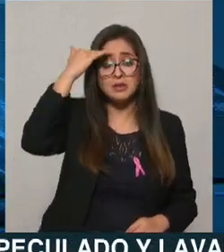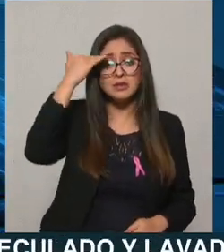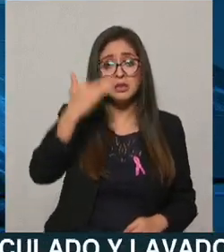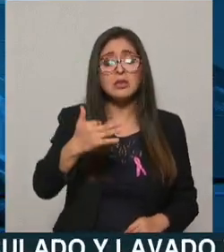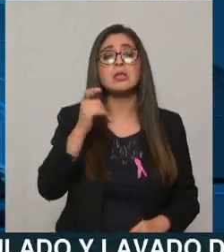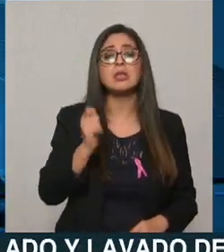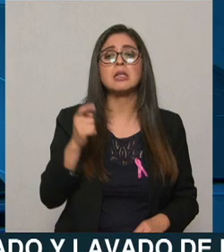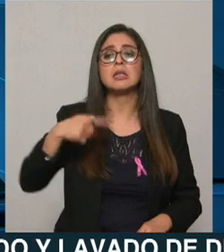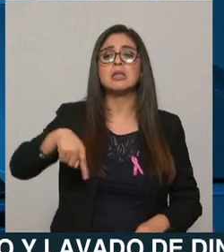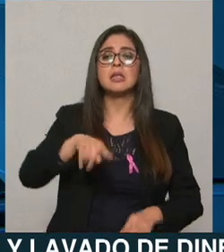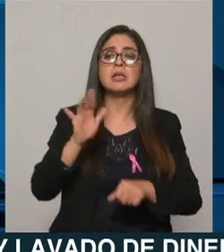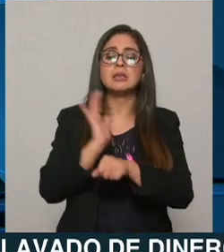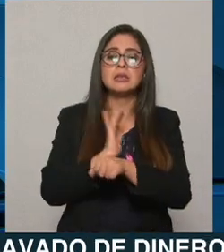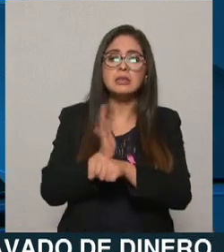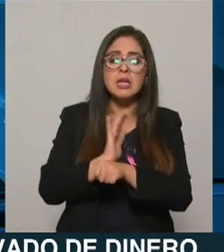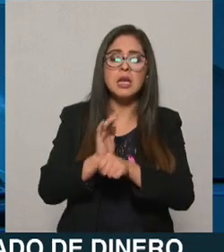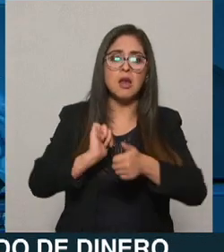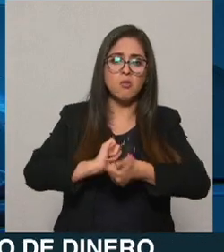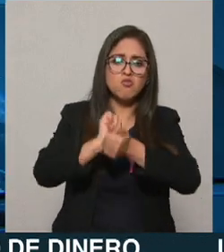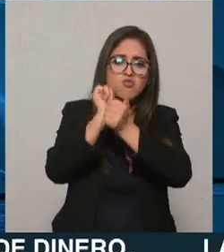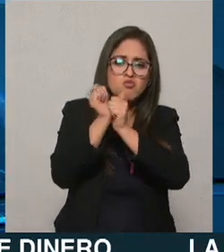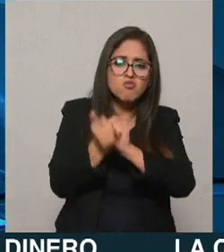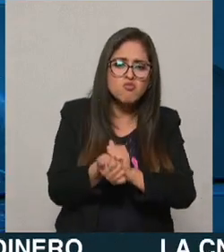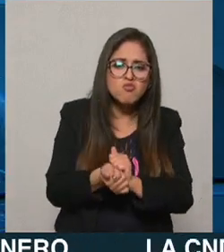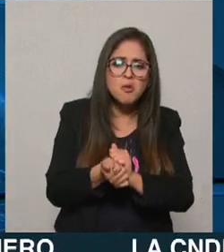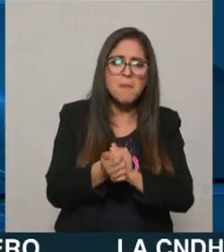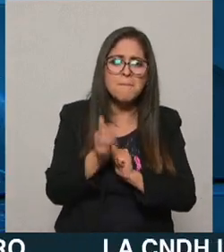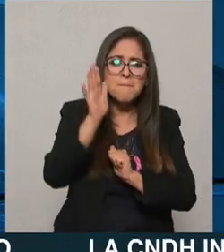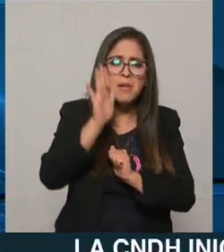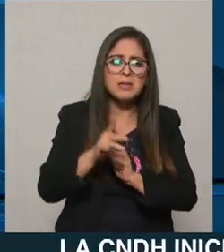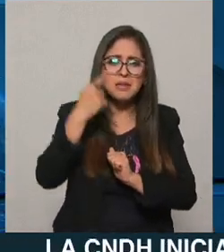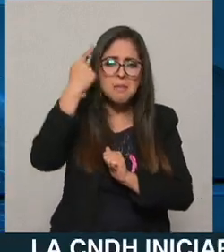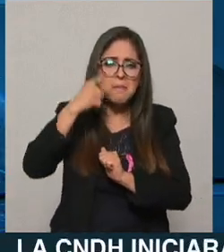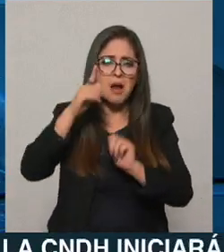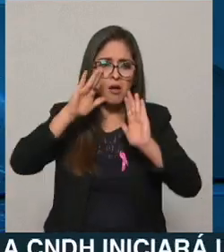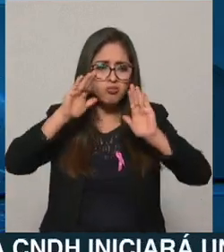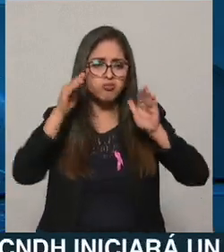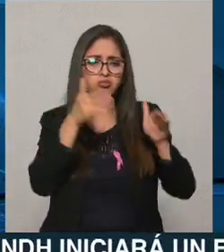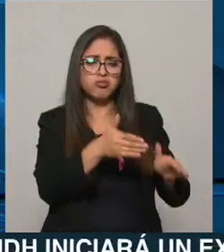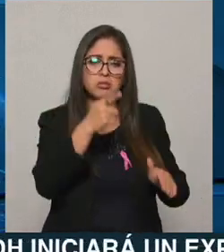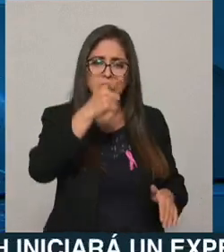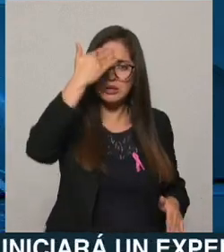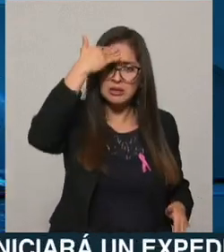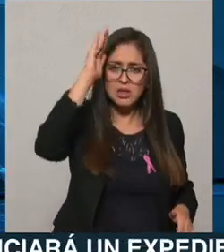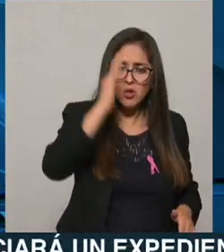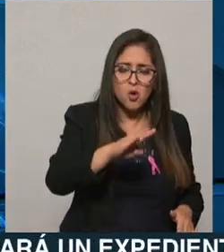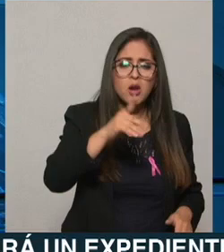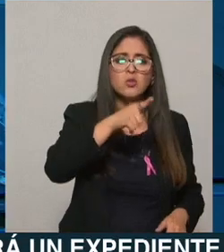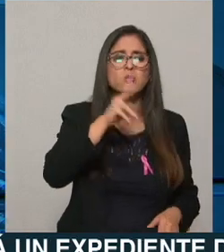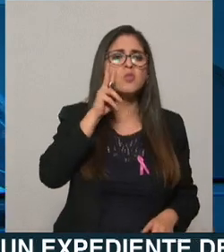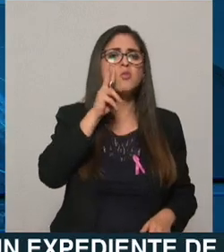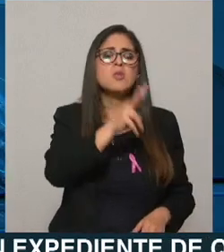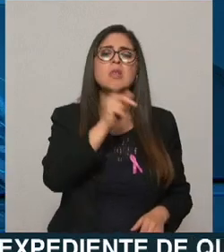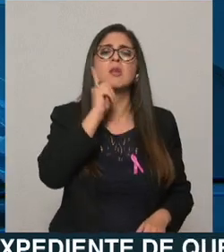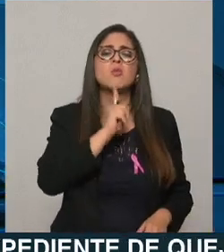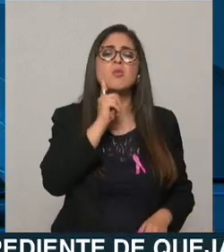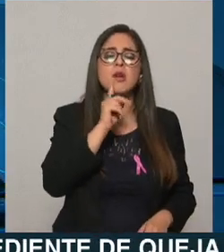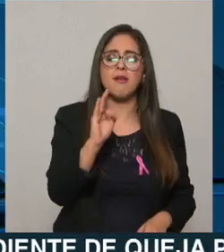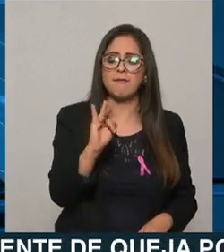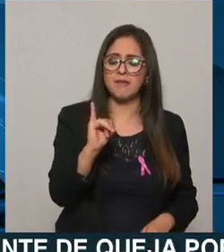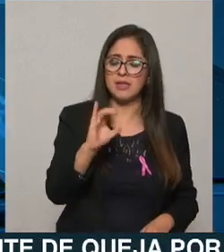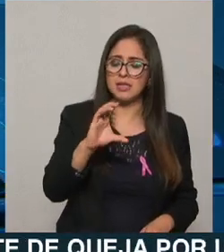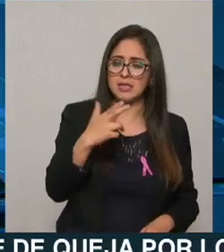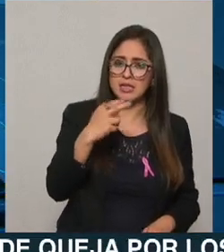se vuelve un poco este cine para los señores nada más, donde van a ver las películas de las ficheras,